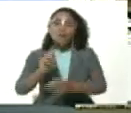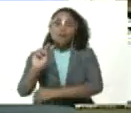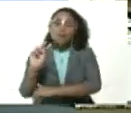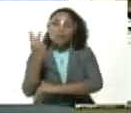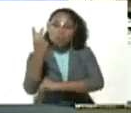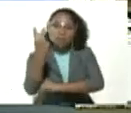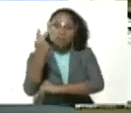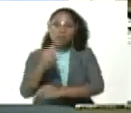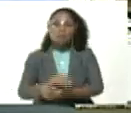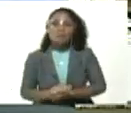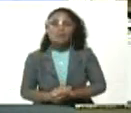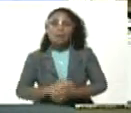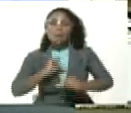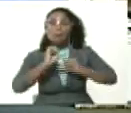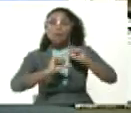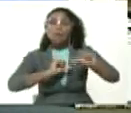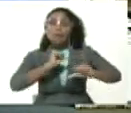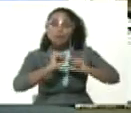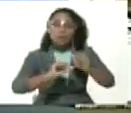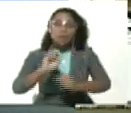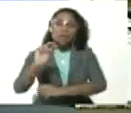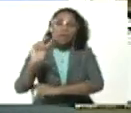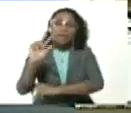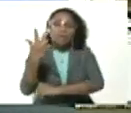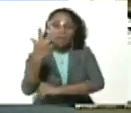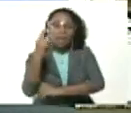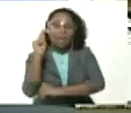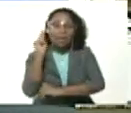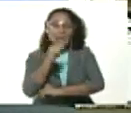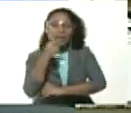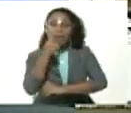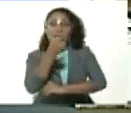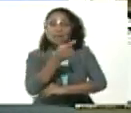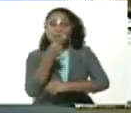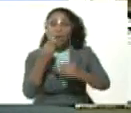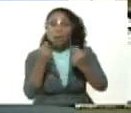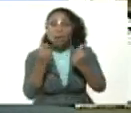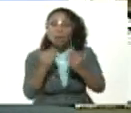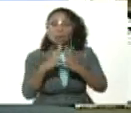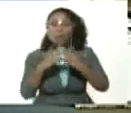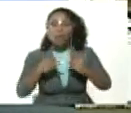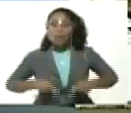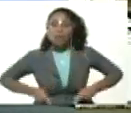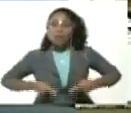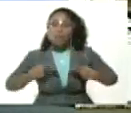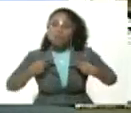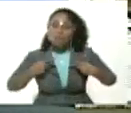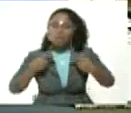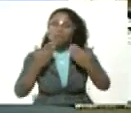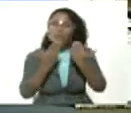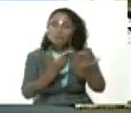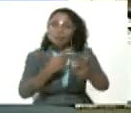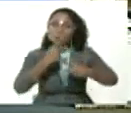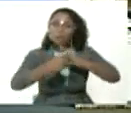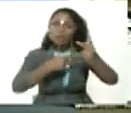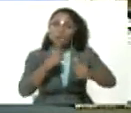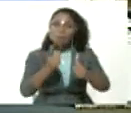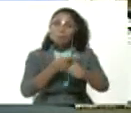secundaria, la producción terciaria, que llaman así los economistas toda la vida. La producción